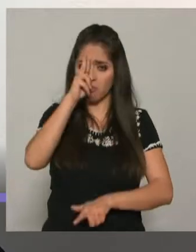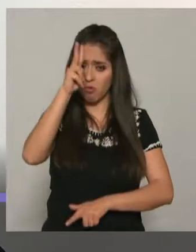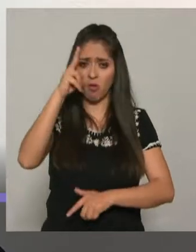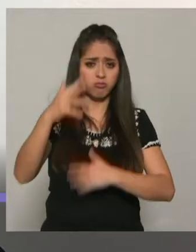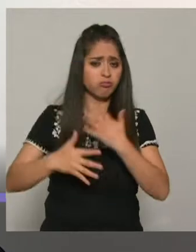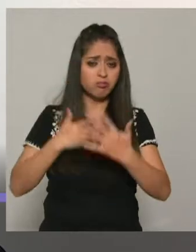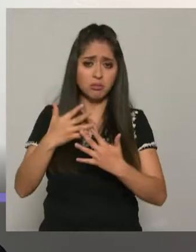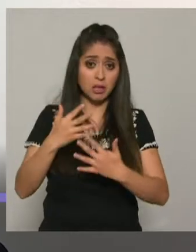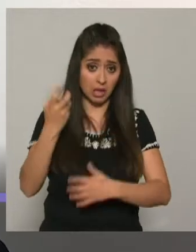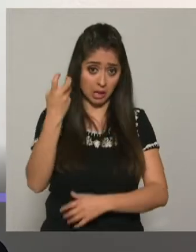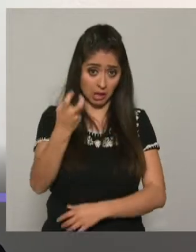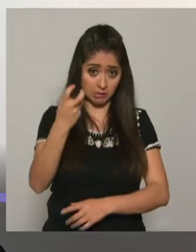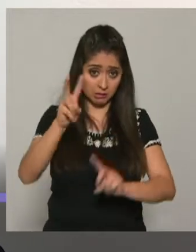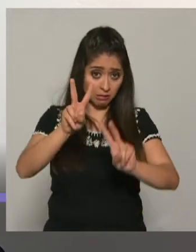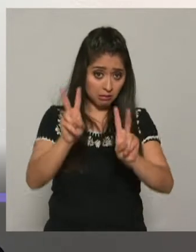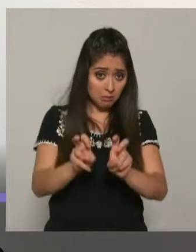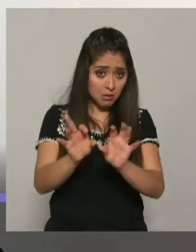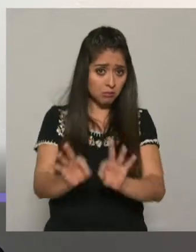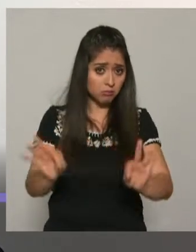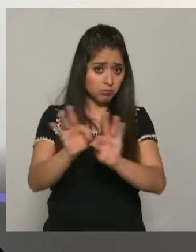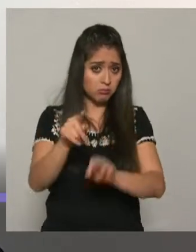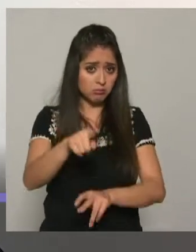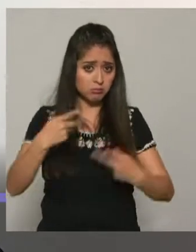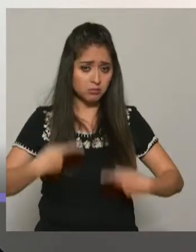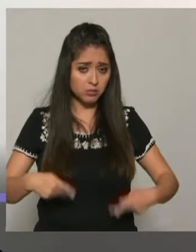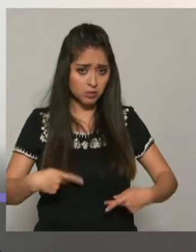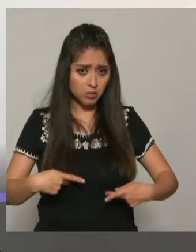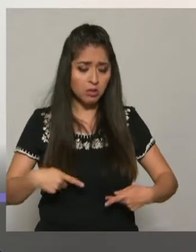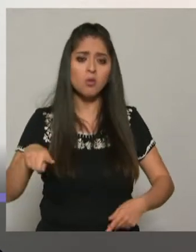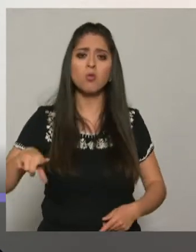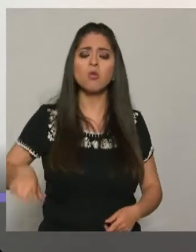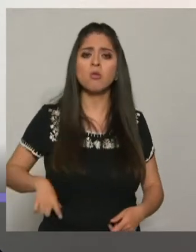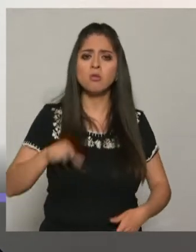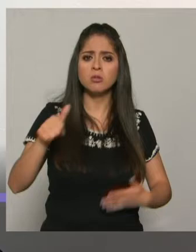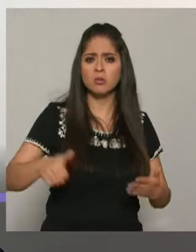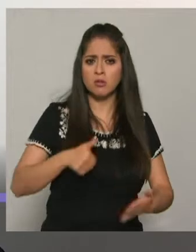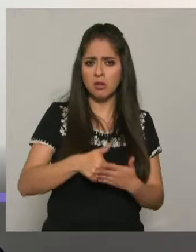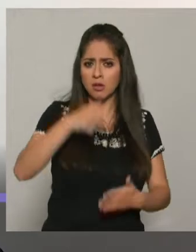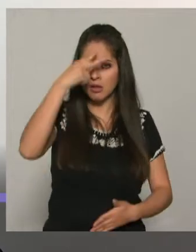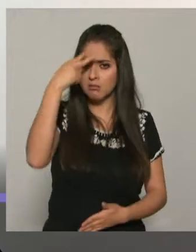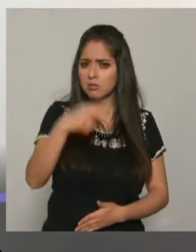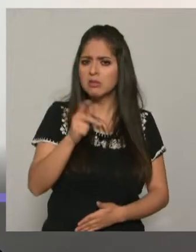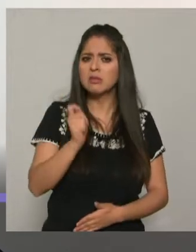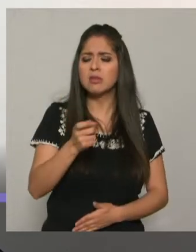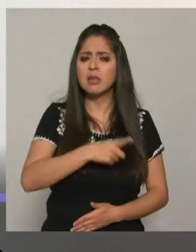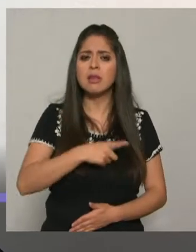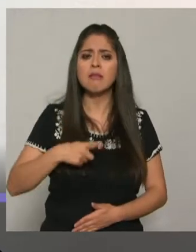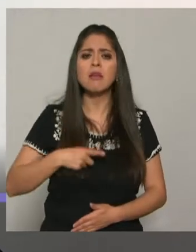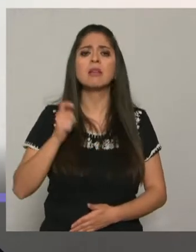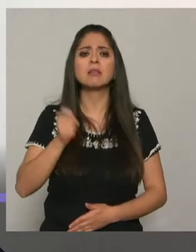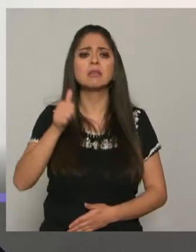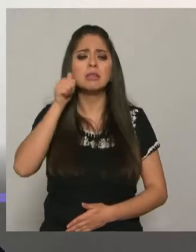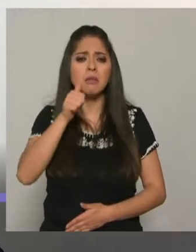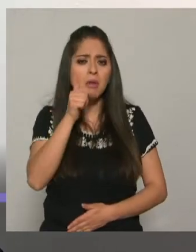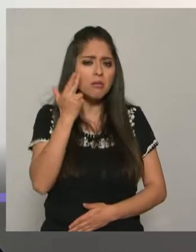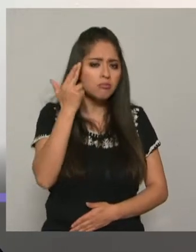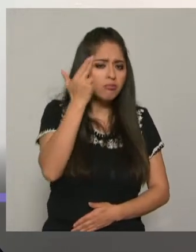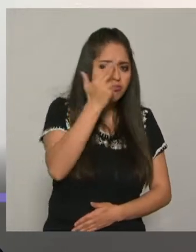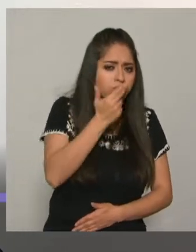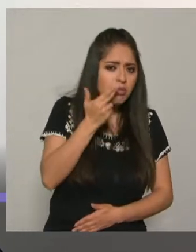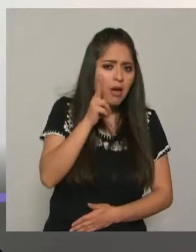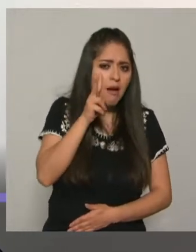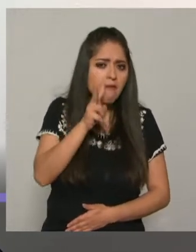de cualquier persona. El gobierno de la ciudad lo que deberá de hacer en su momento es hacer el acompañamiento a